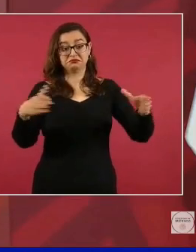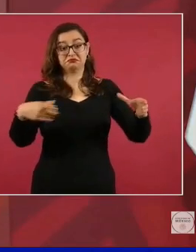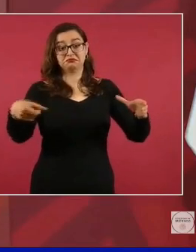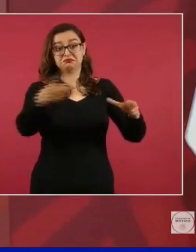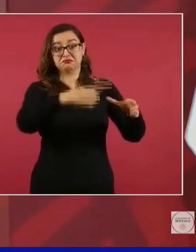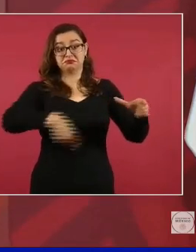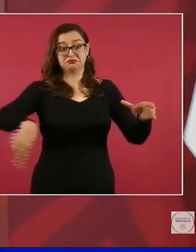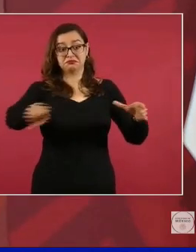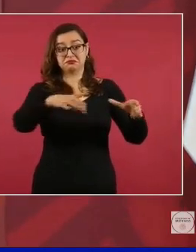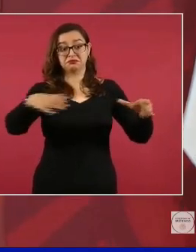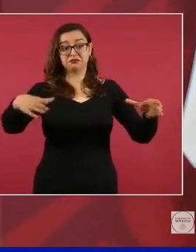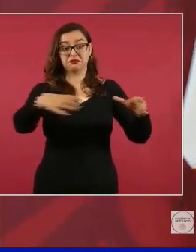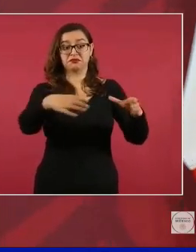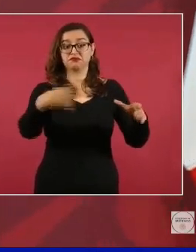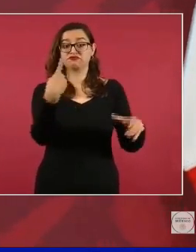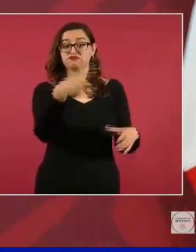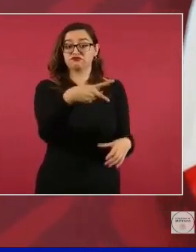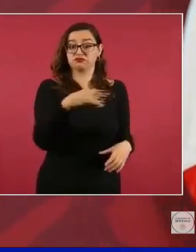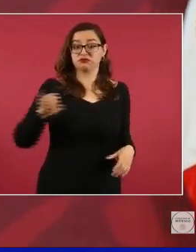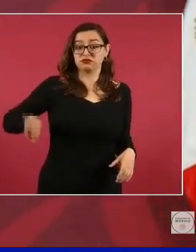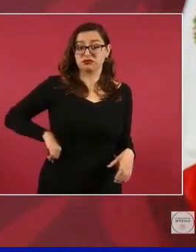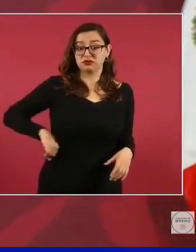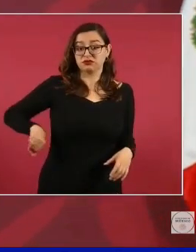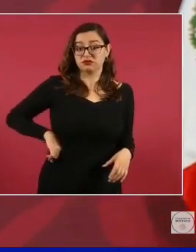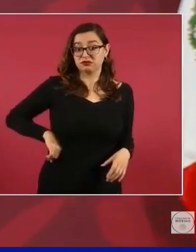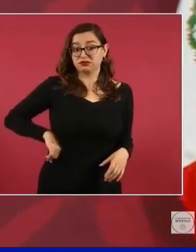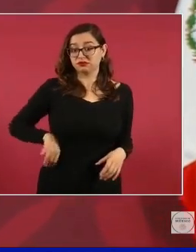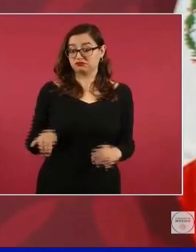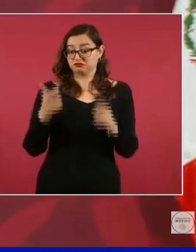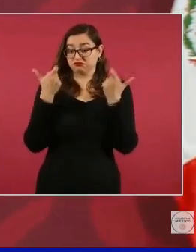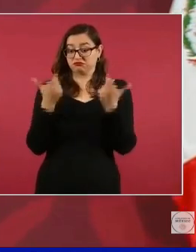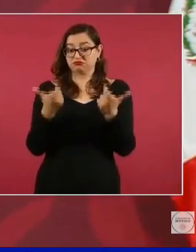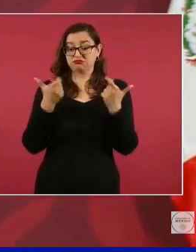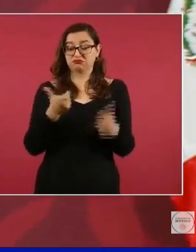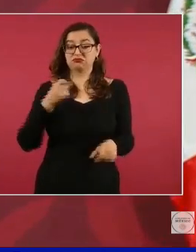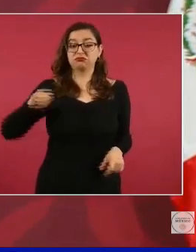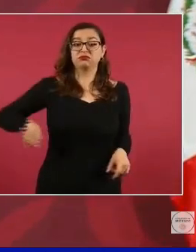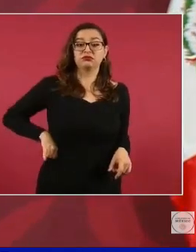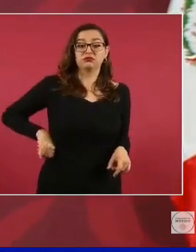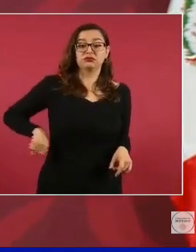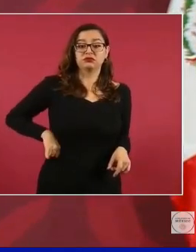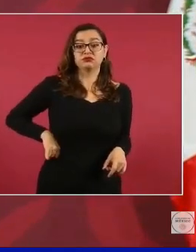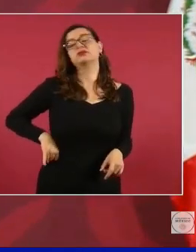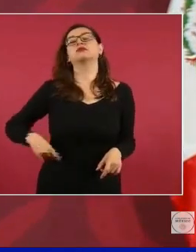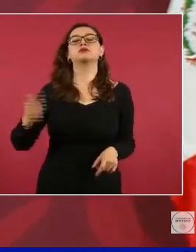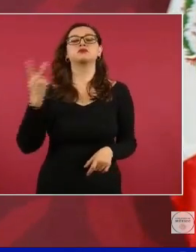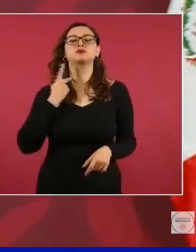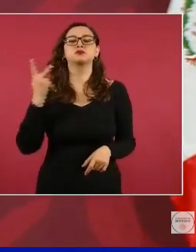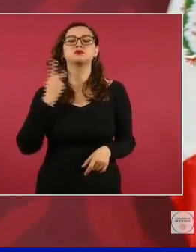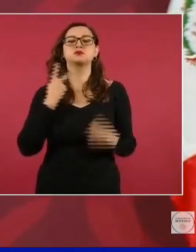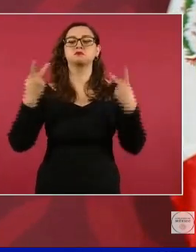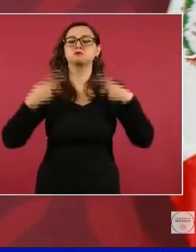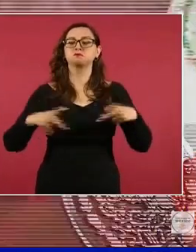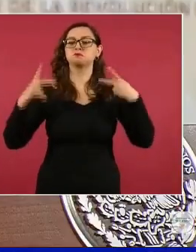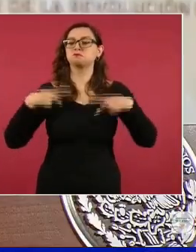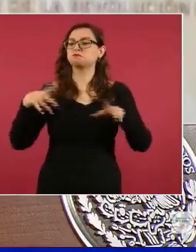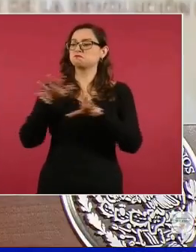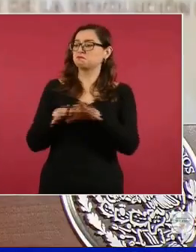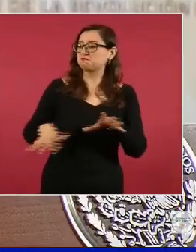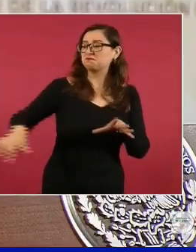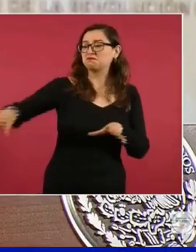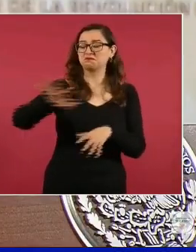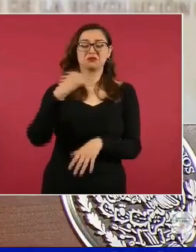y a los grandes intereses económicos, políticos, no les importa el pueblo o los